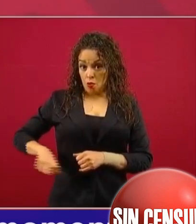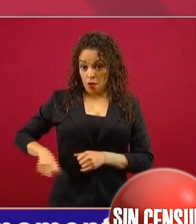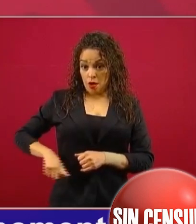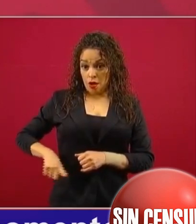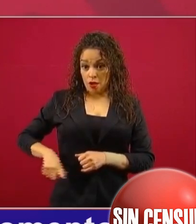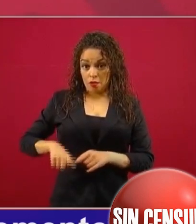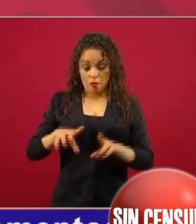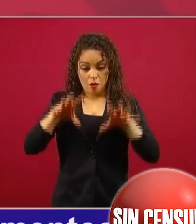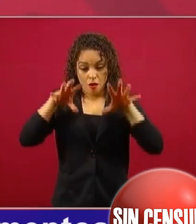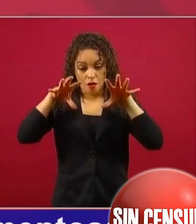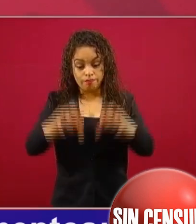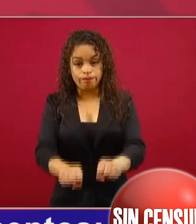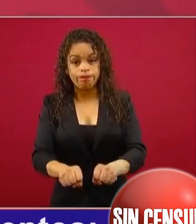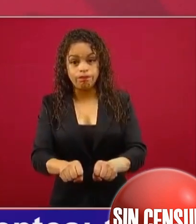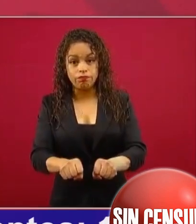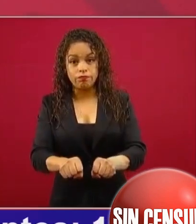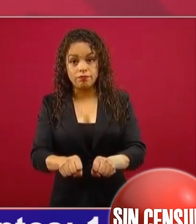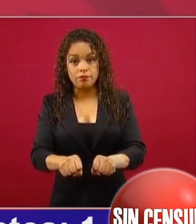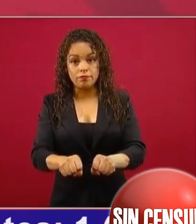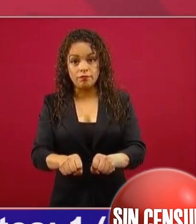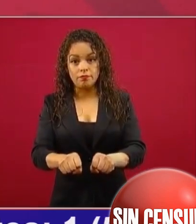al servicio de un grupo